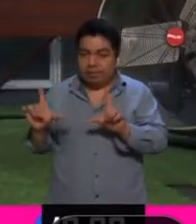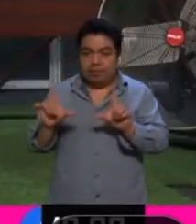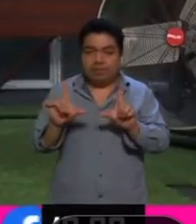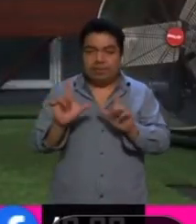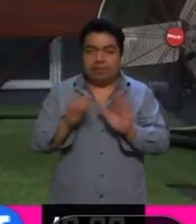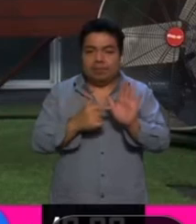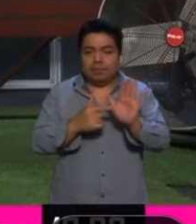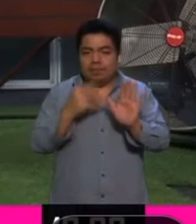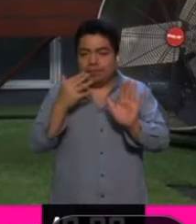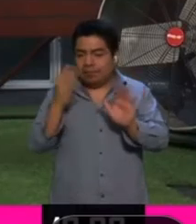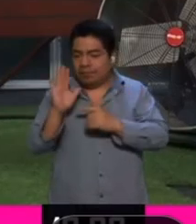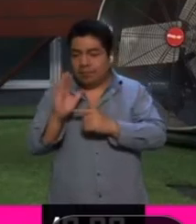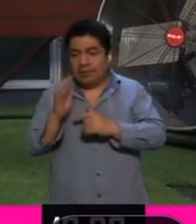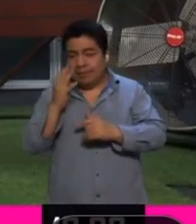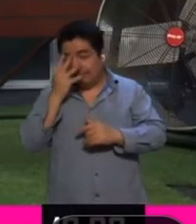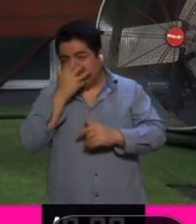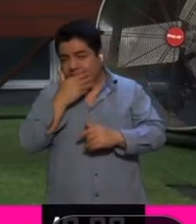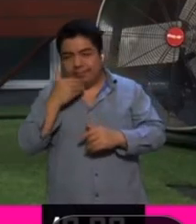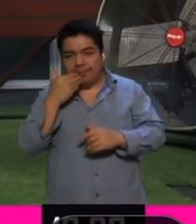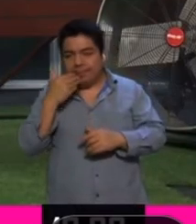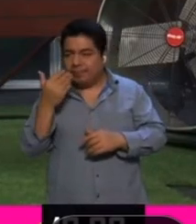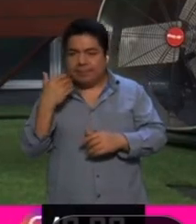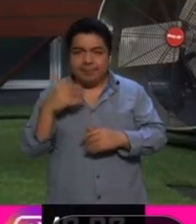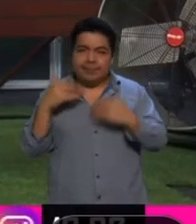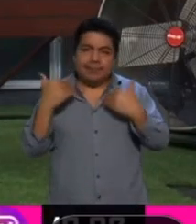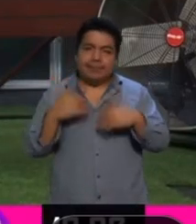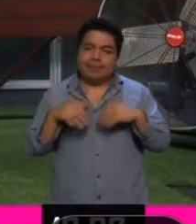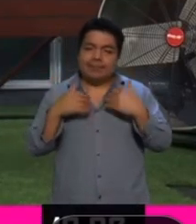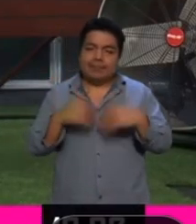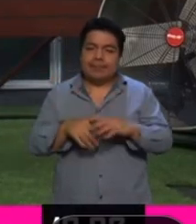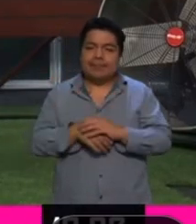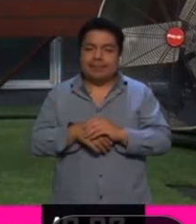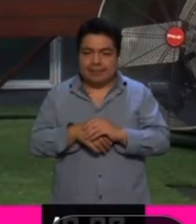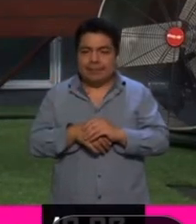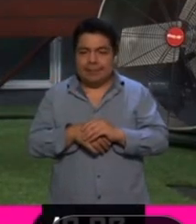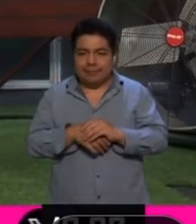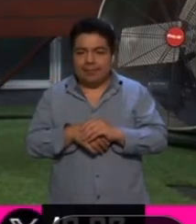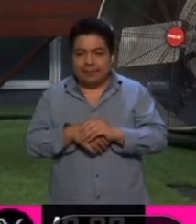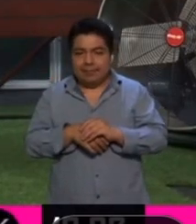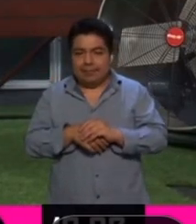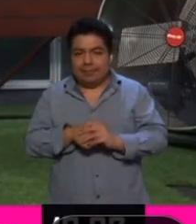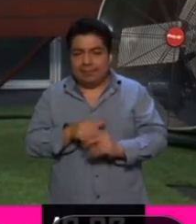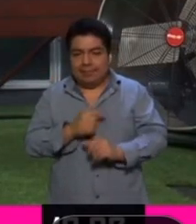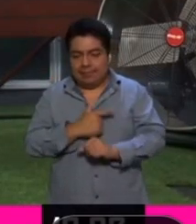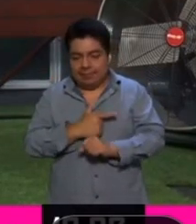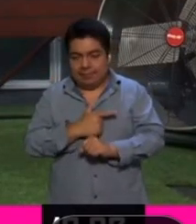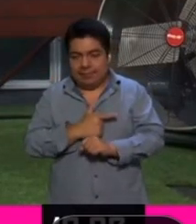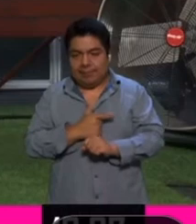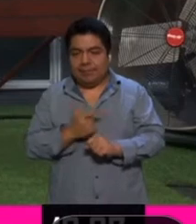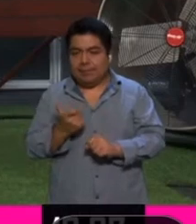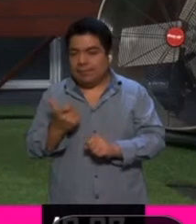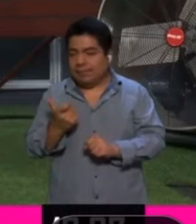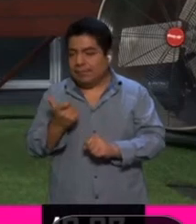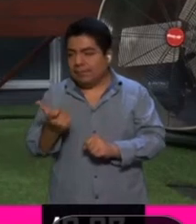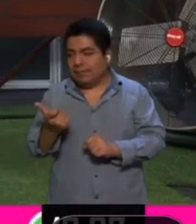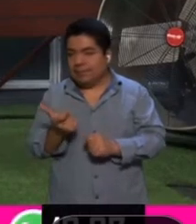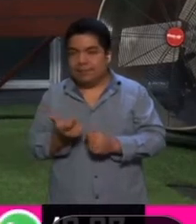Es que al Grogu ya lo vendí. Ya, no, ya fue el Grogu. Avísenme para venir con varo.